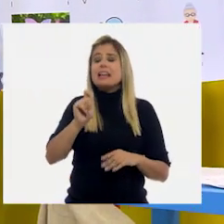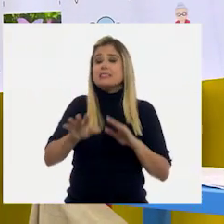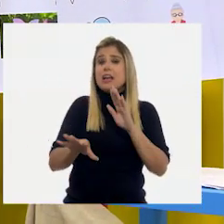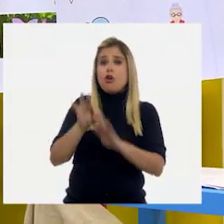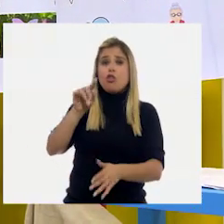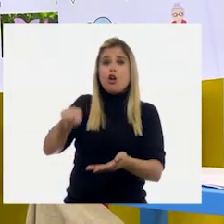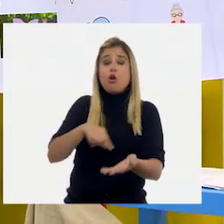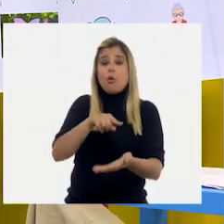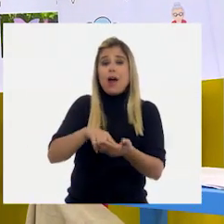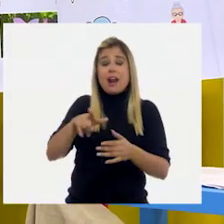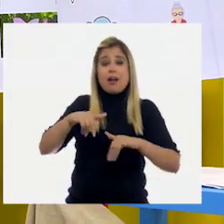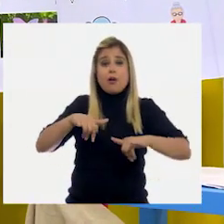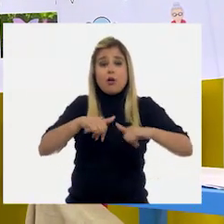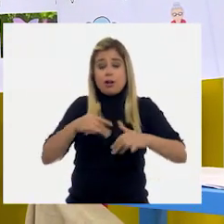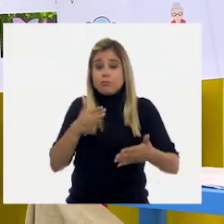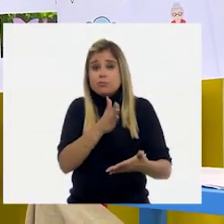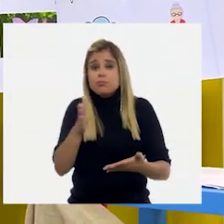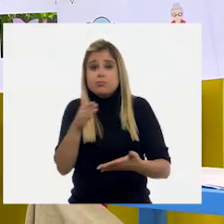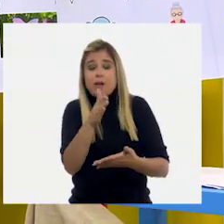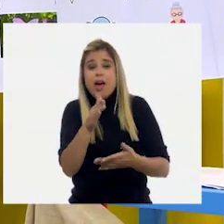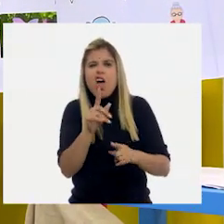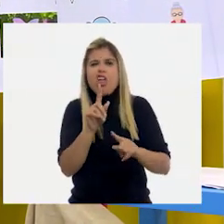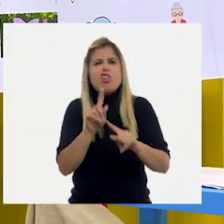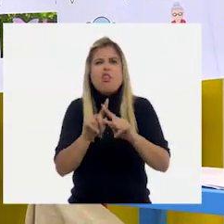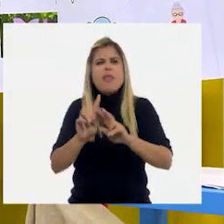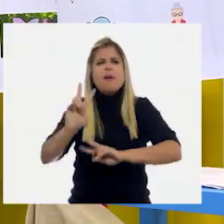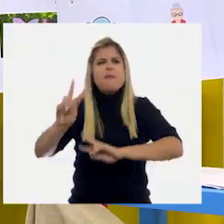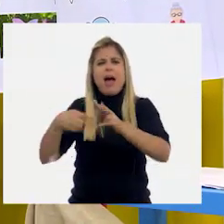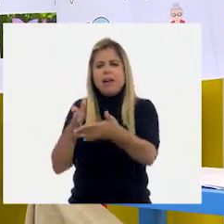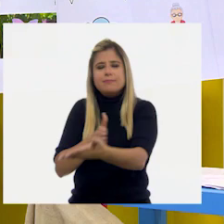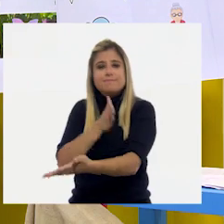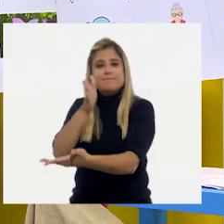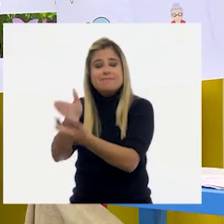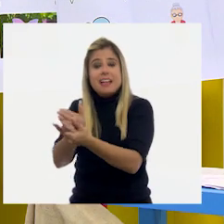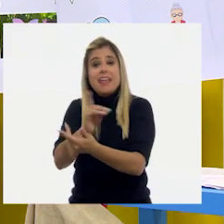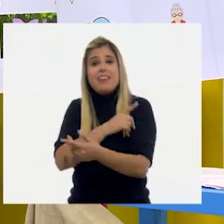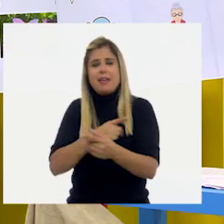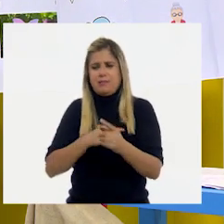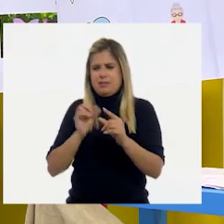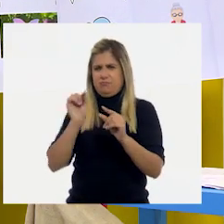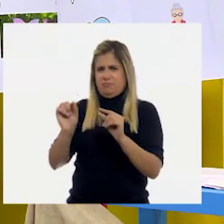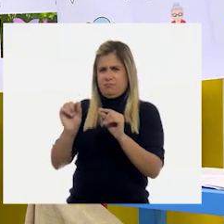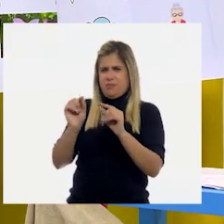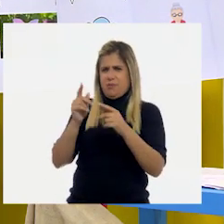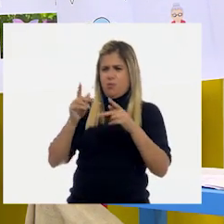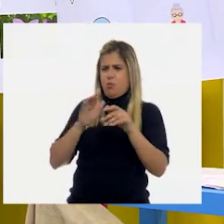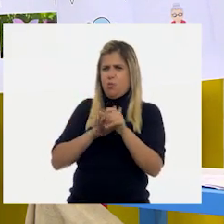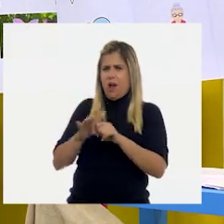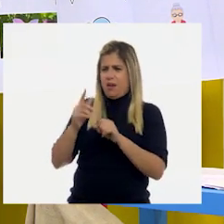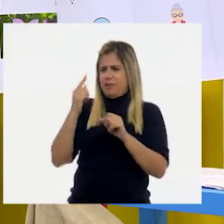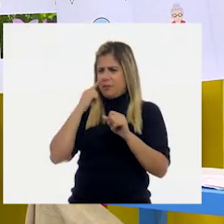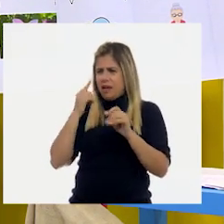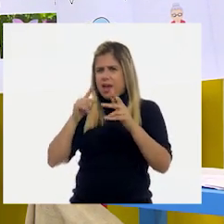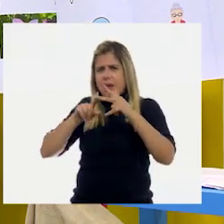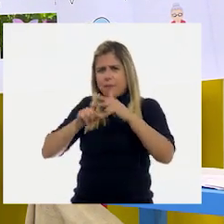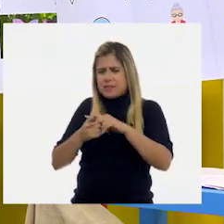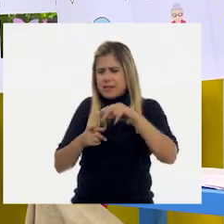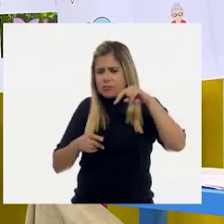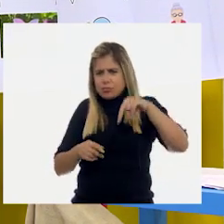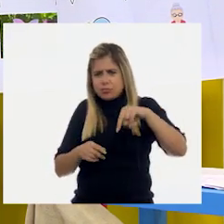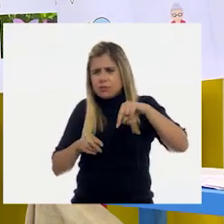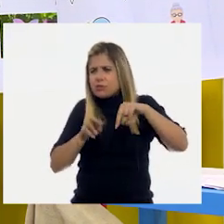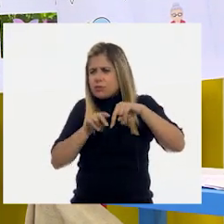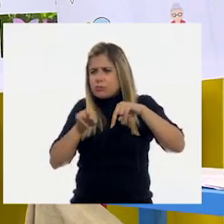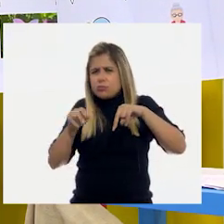ubicar en el croquis el lugar al que queremos llegar y también ubicar a la persona desde qué lugar va a empezar a seguir